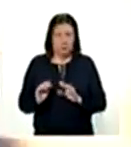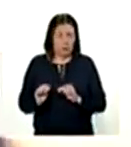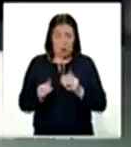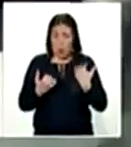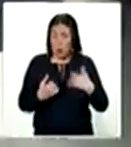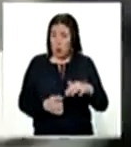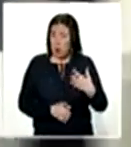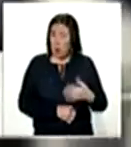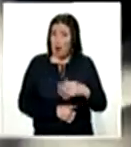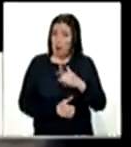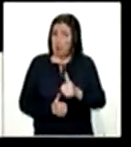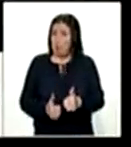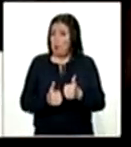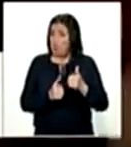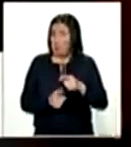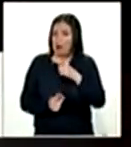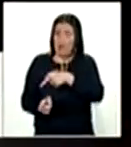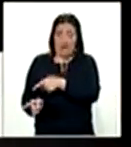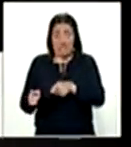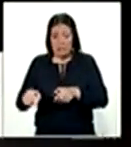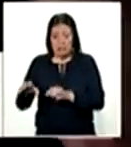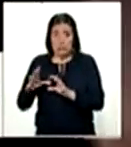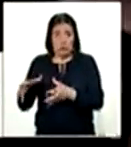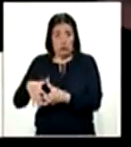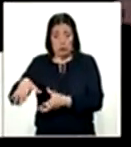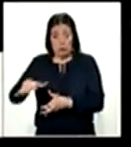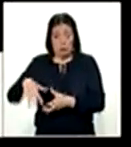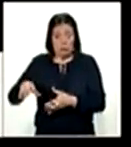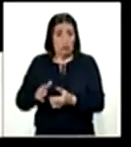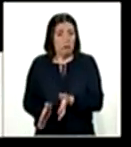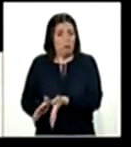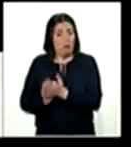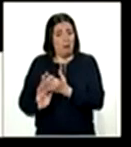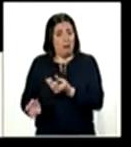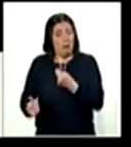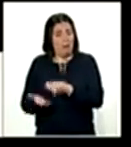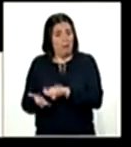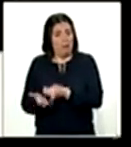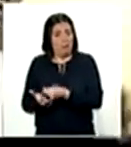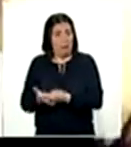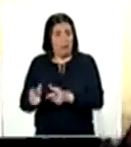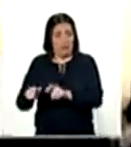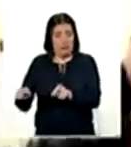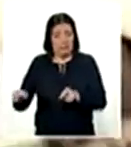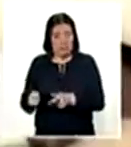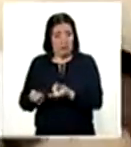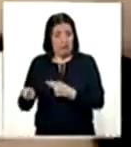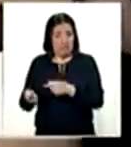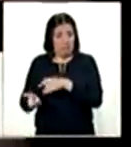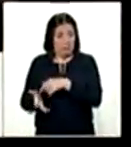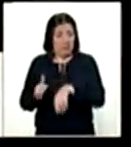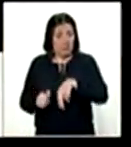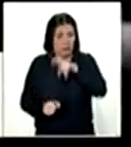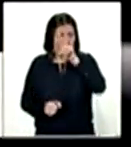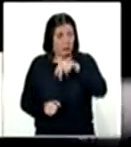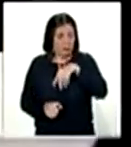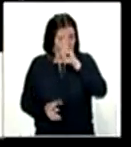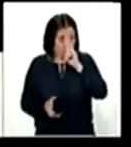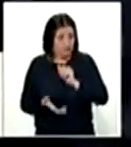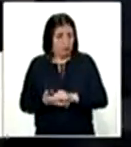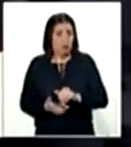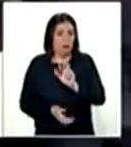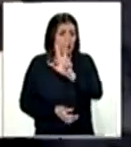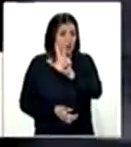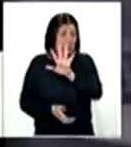Un golpe certero a la extorsión, el sicariato y el tráfico de terrenos en el norte del país. 35 integrantes